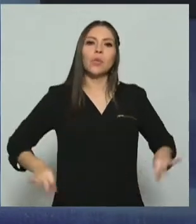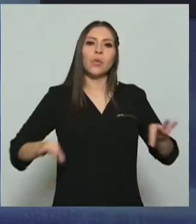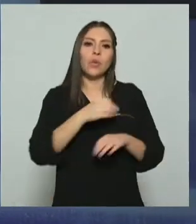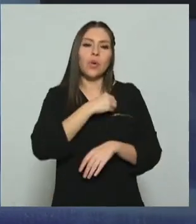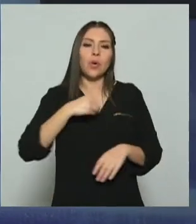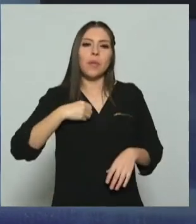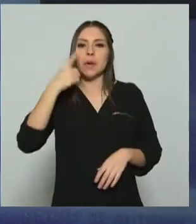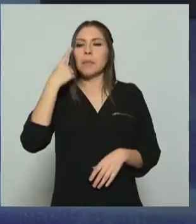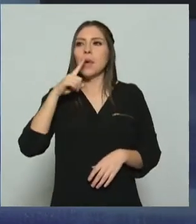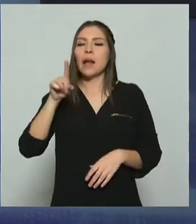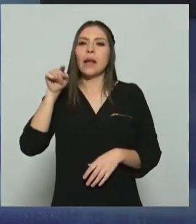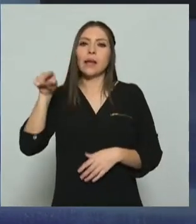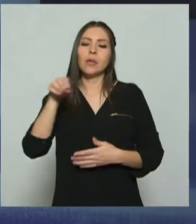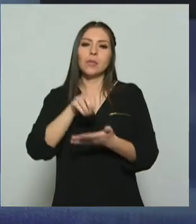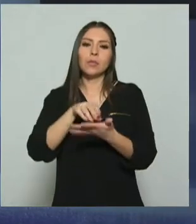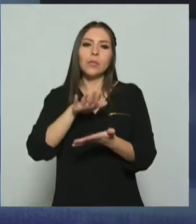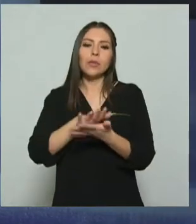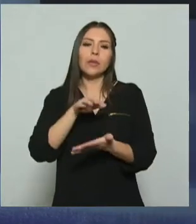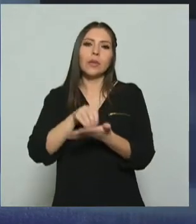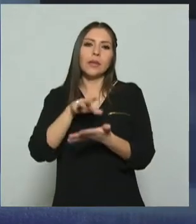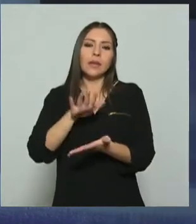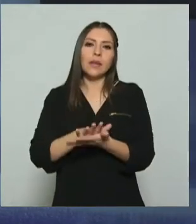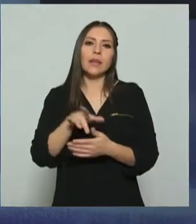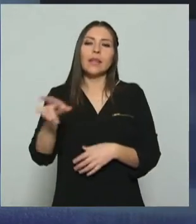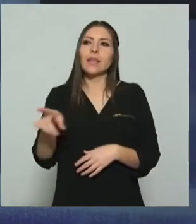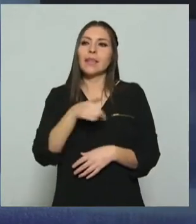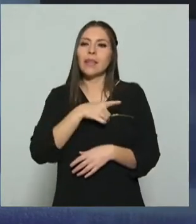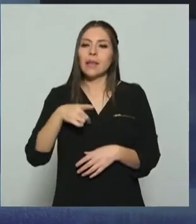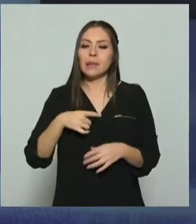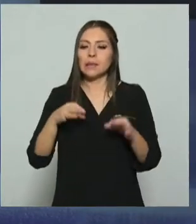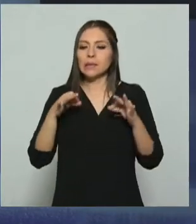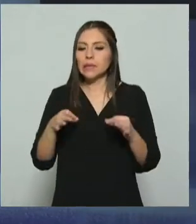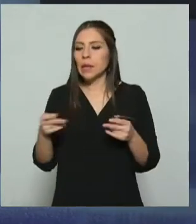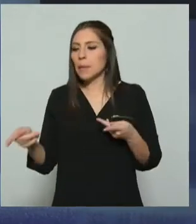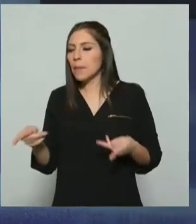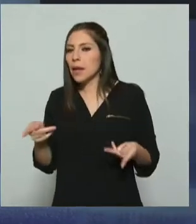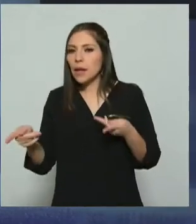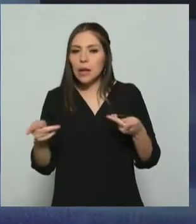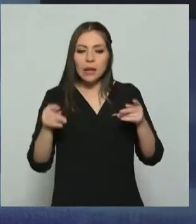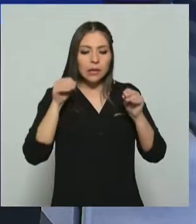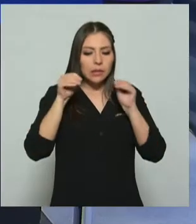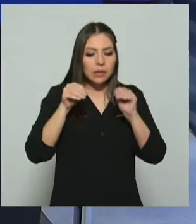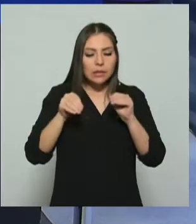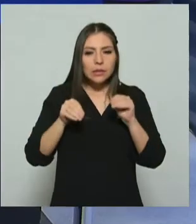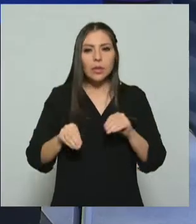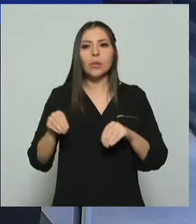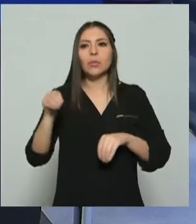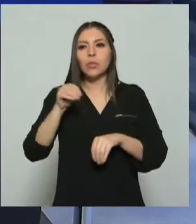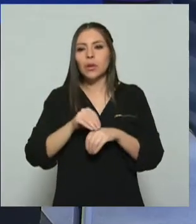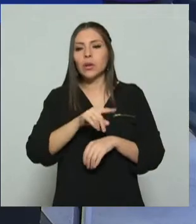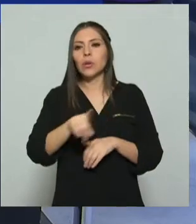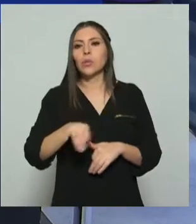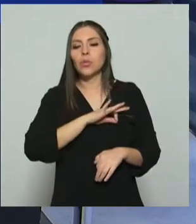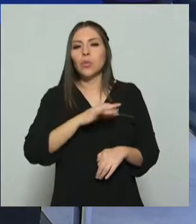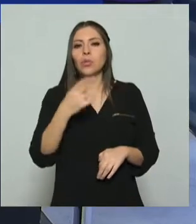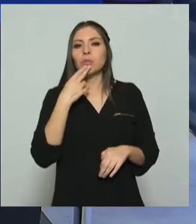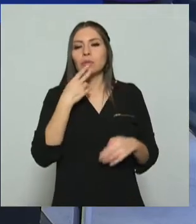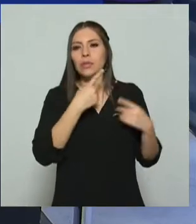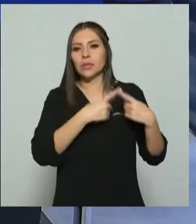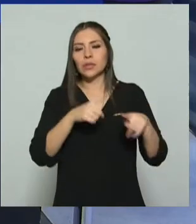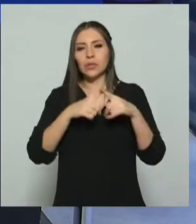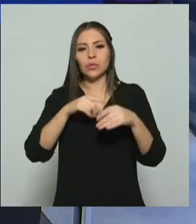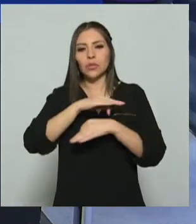registro, porque, bueno, tiene que organizarlo, tiene que elaborarlo, tiene que tener implementar que esté disponible en todas las